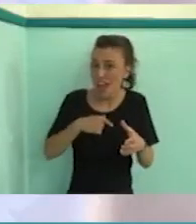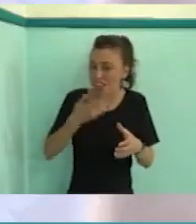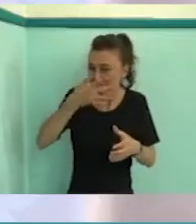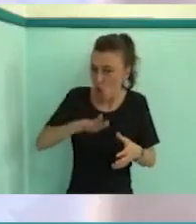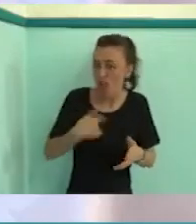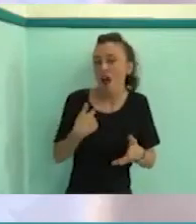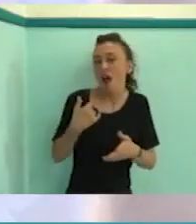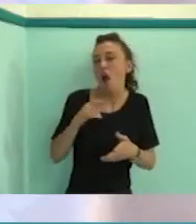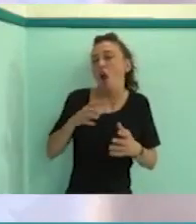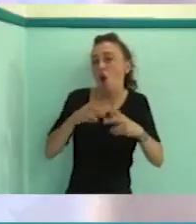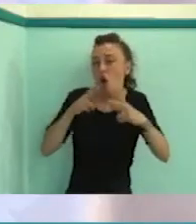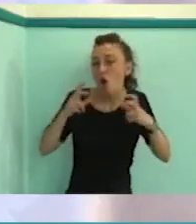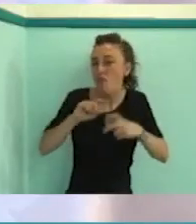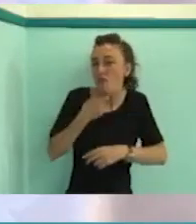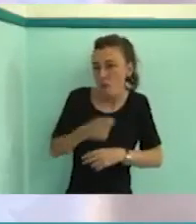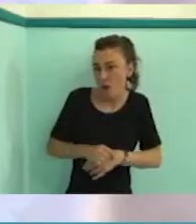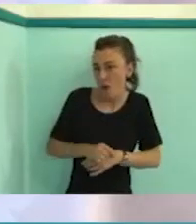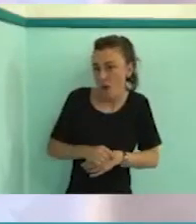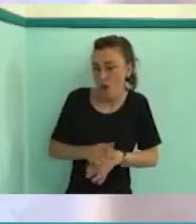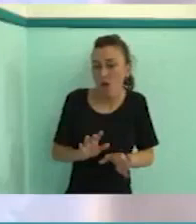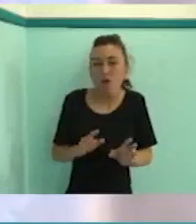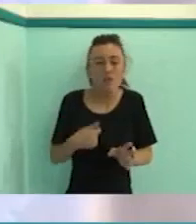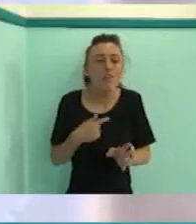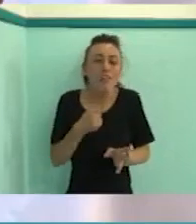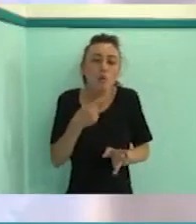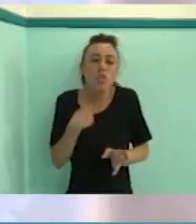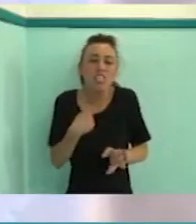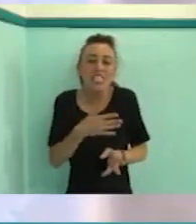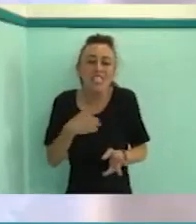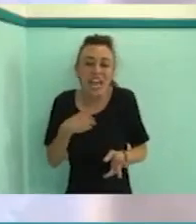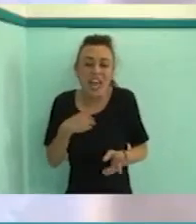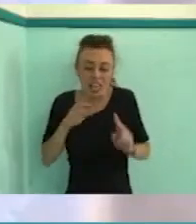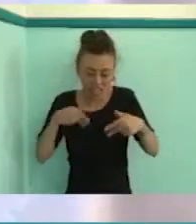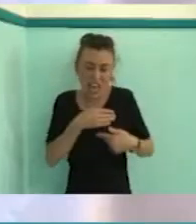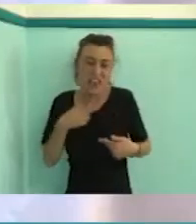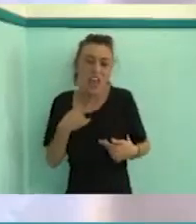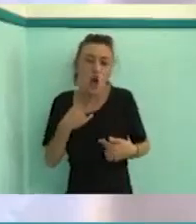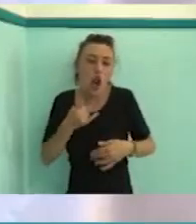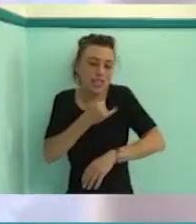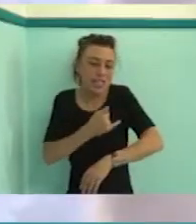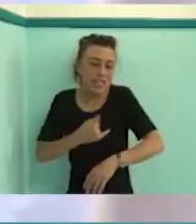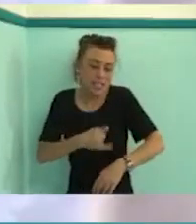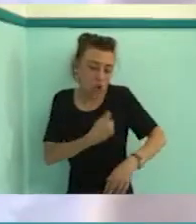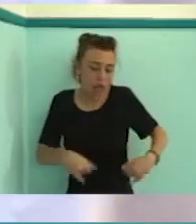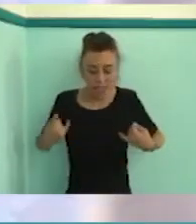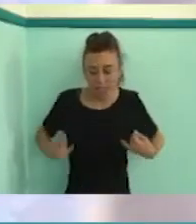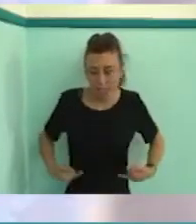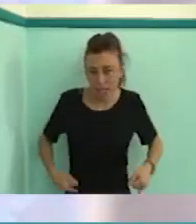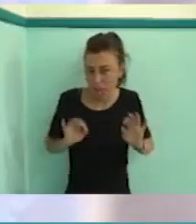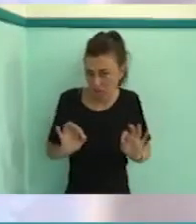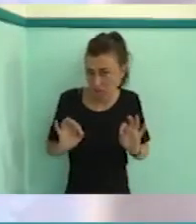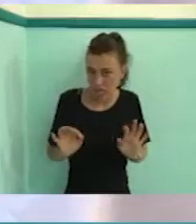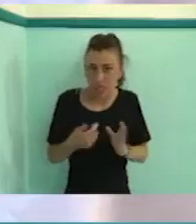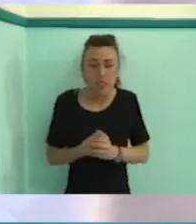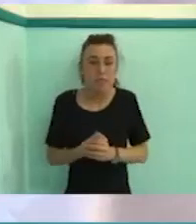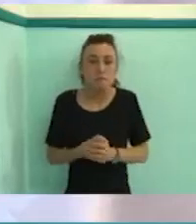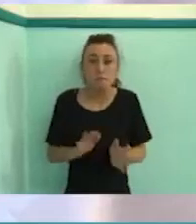quiérete que es lo que hacen muchas quiérete amor con tus estrías Sí sí pero luego te pinchas por si no lo dices en redes Claro amor es que así cualquiera entonces hay que ser